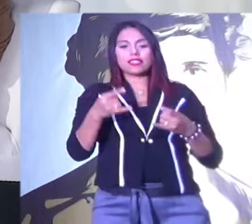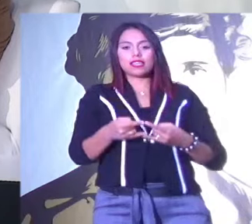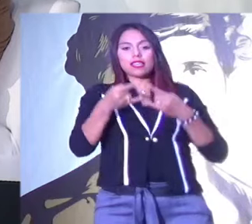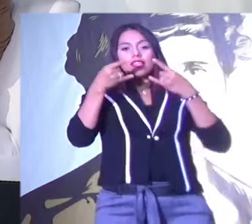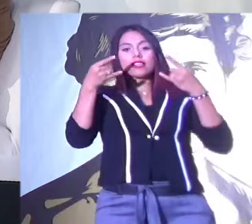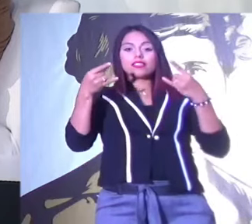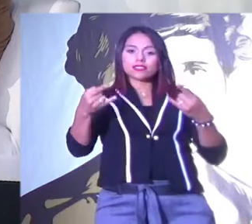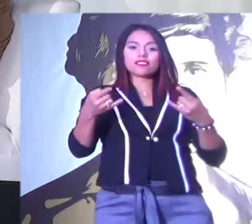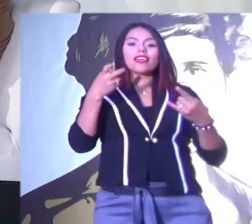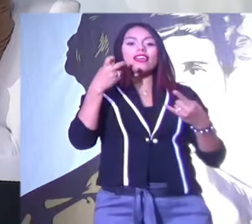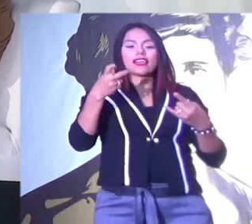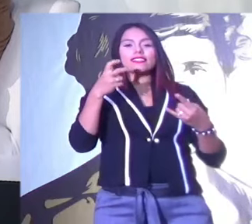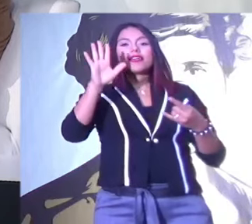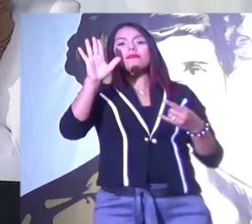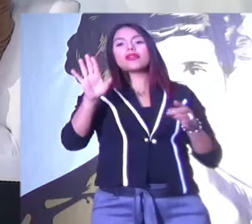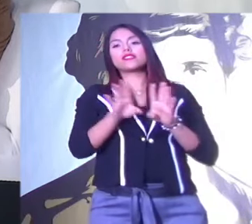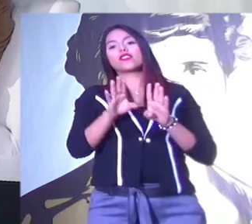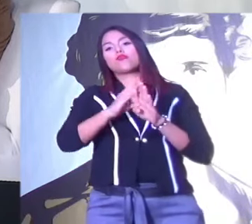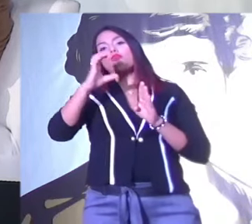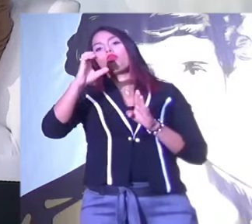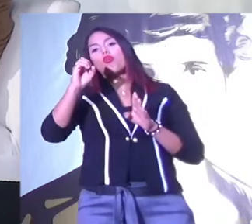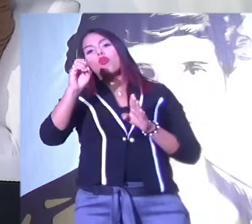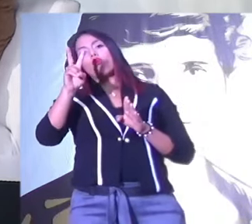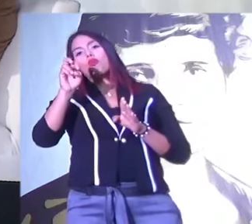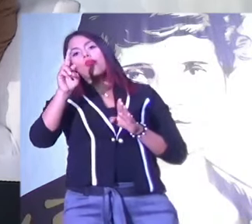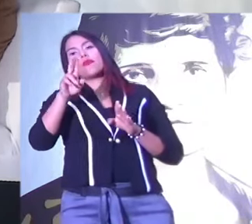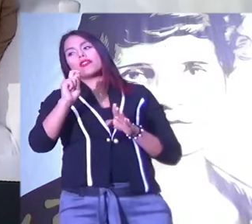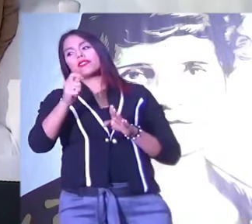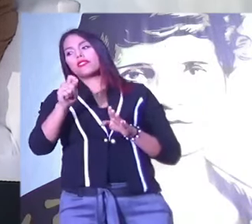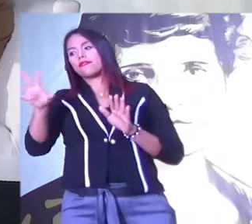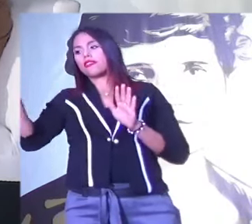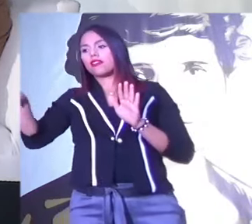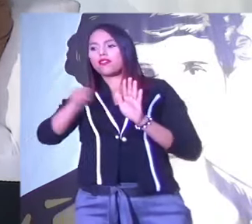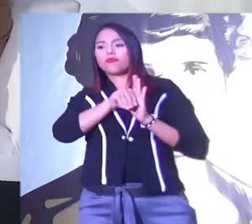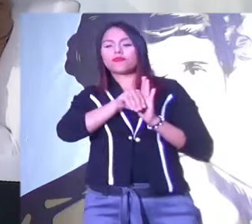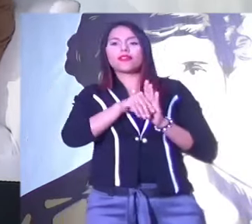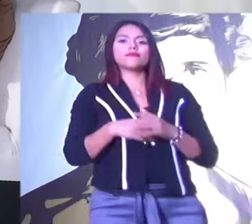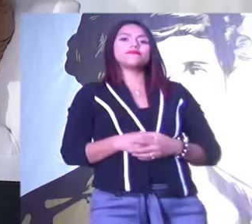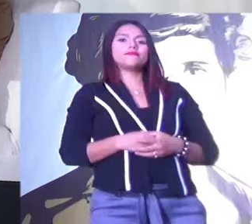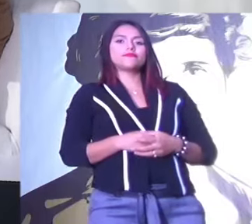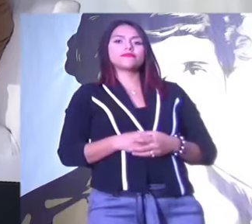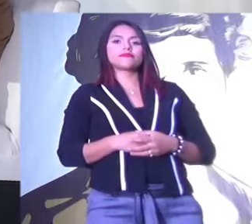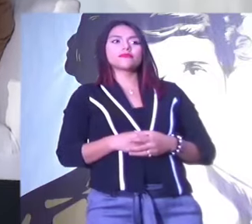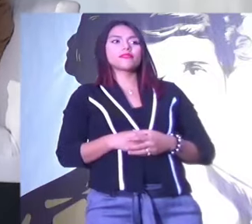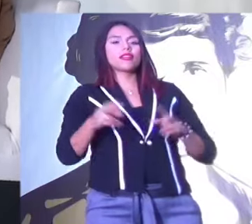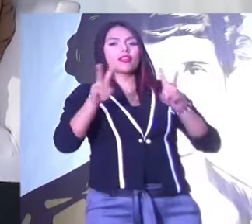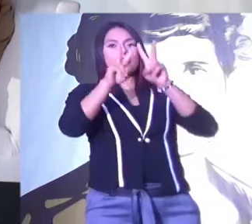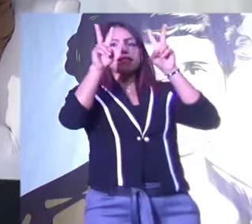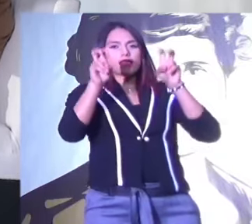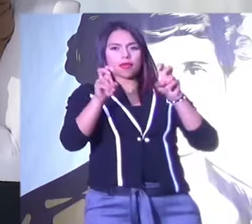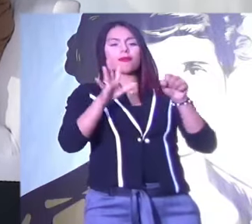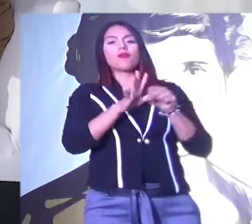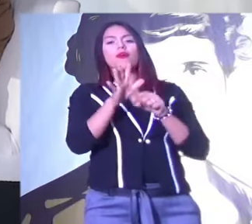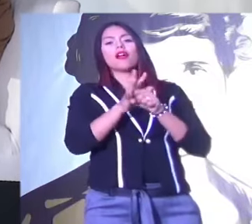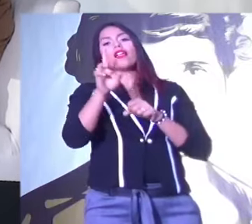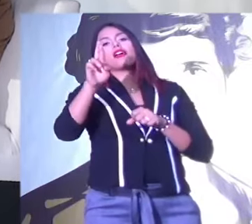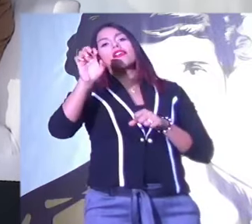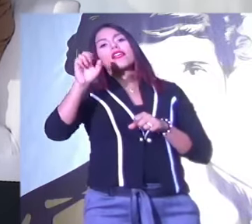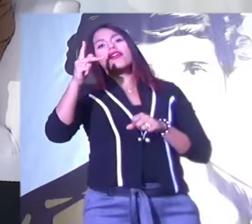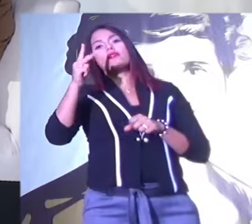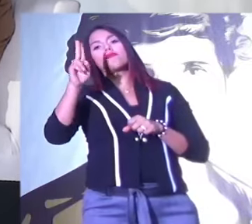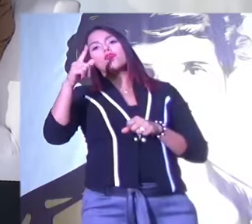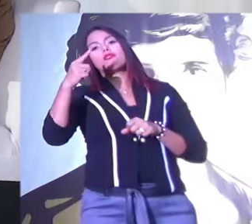es un cover de Crosswhite, el cuento es de Chekhov. Y le cambié el título. Sí. El título… Se llama Repugnancia, el de